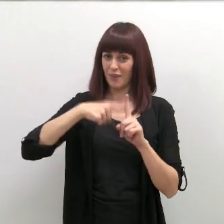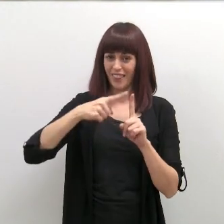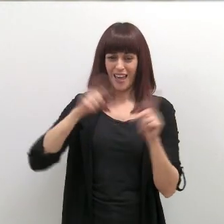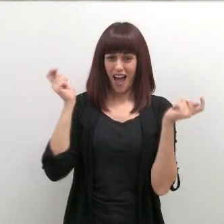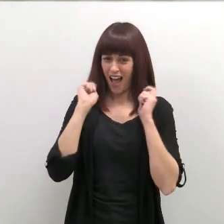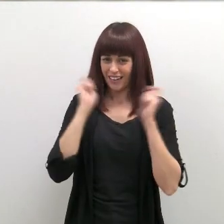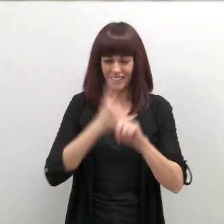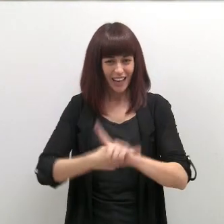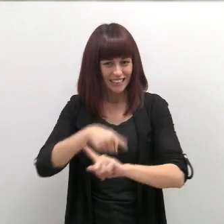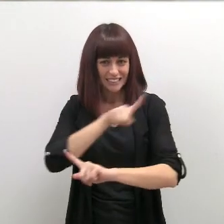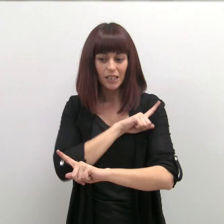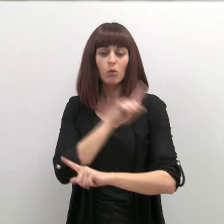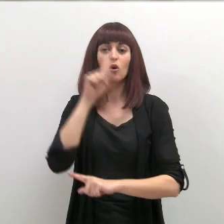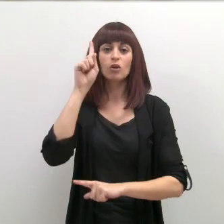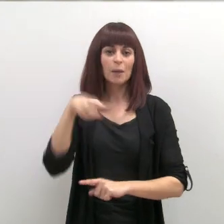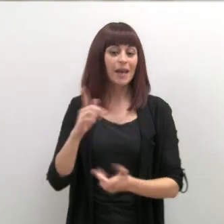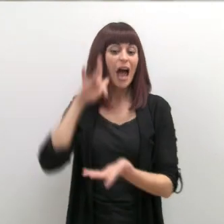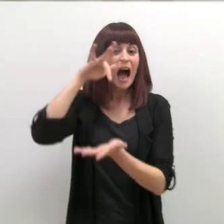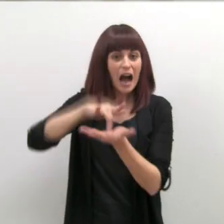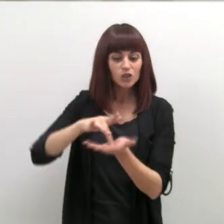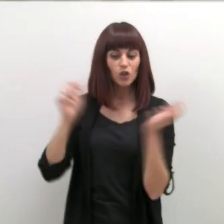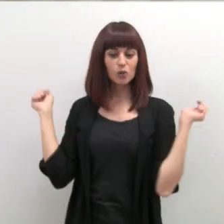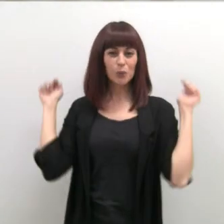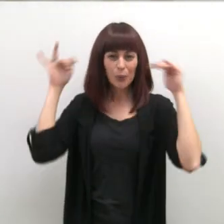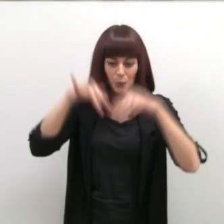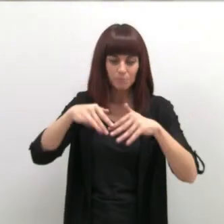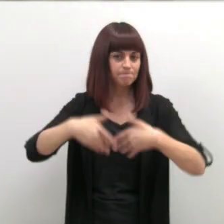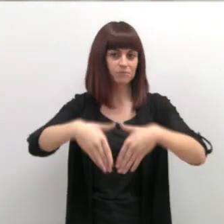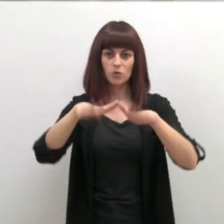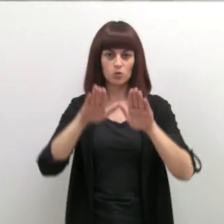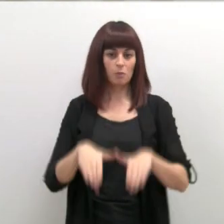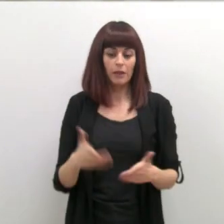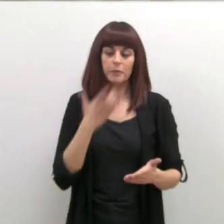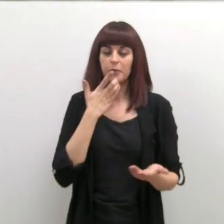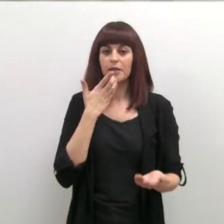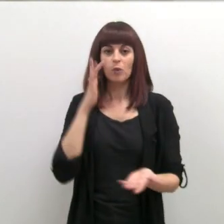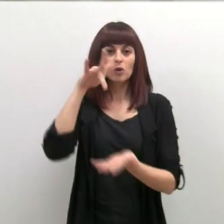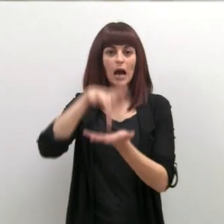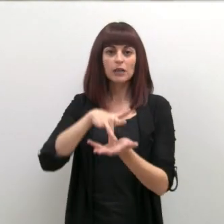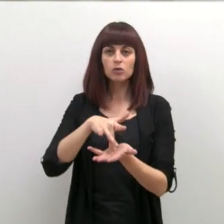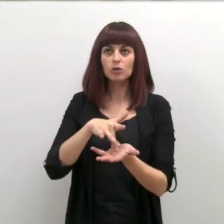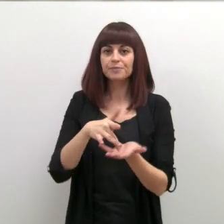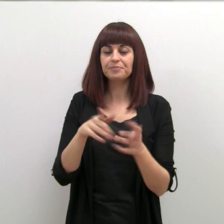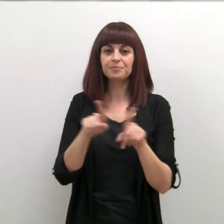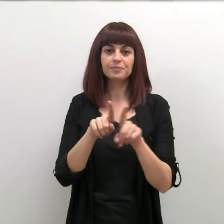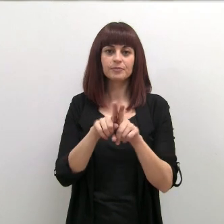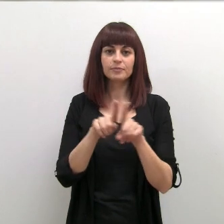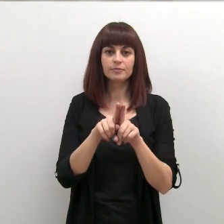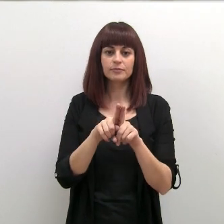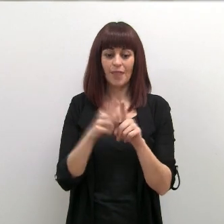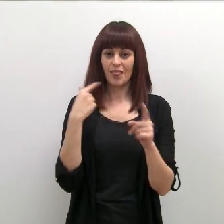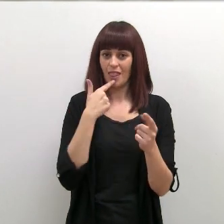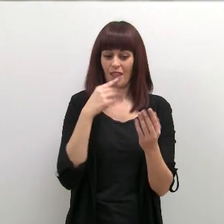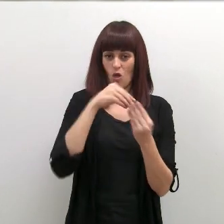extrema regional, se ha acordado suspender todos los actos multitudinarios en la región, entendiendo por acto multitudinario, tal y como determina el documento